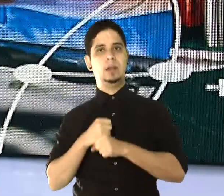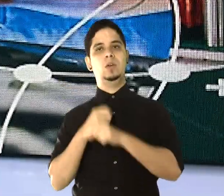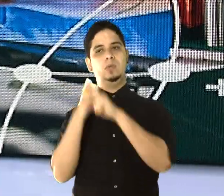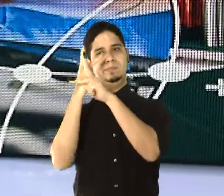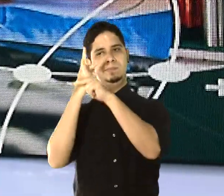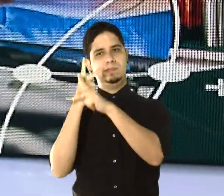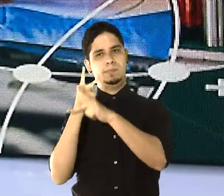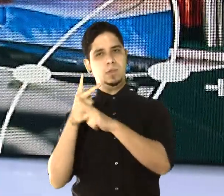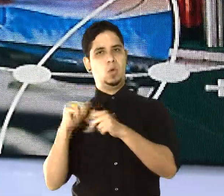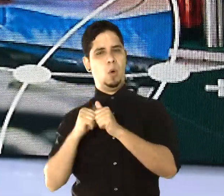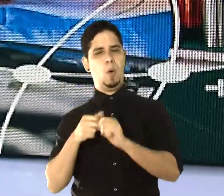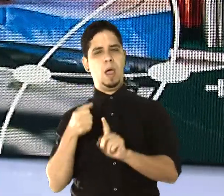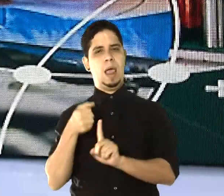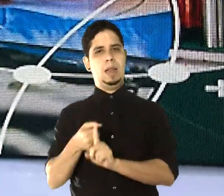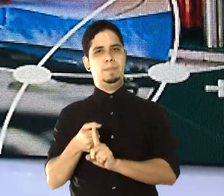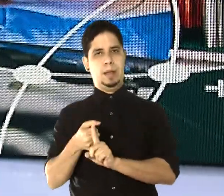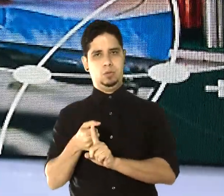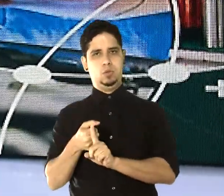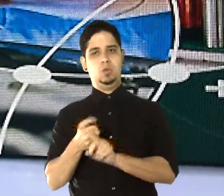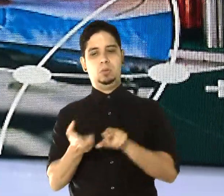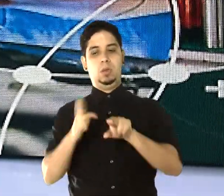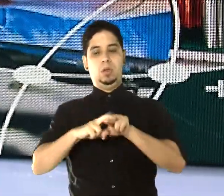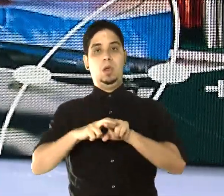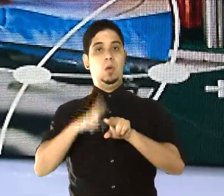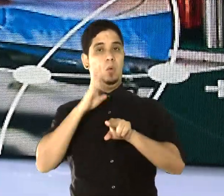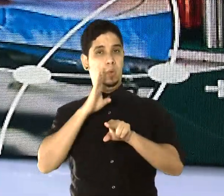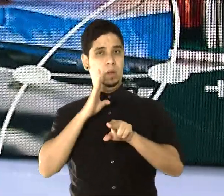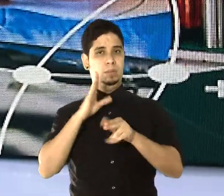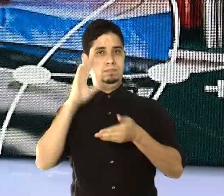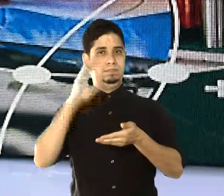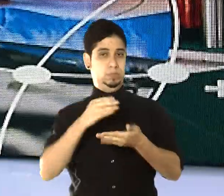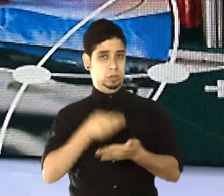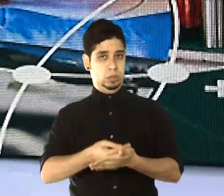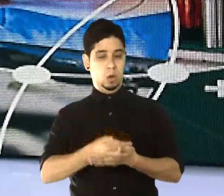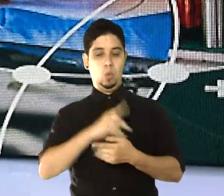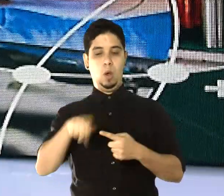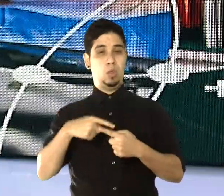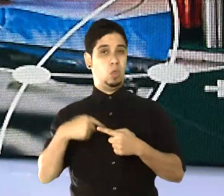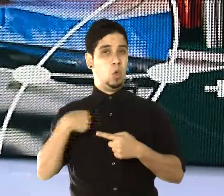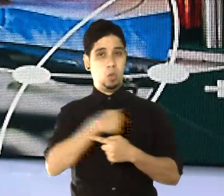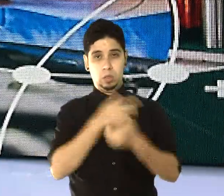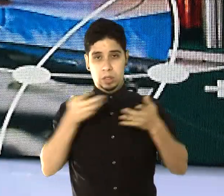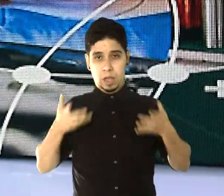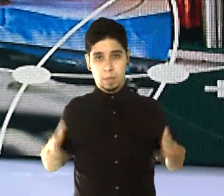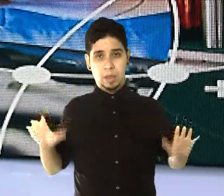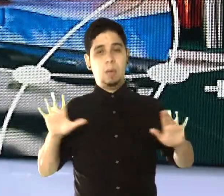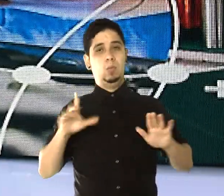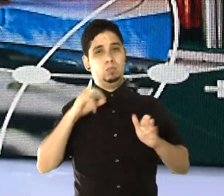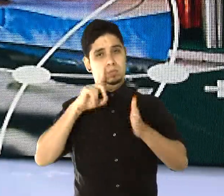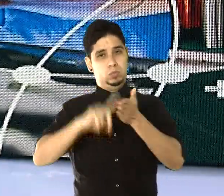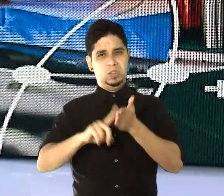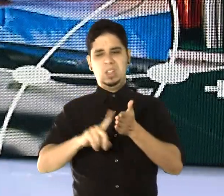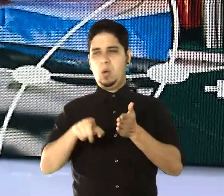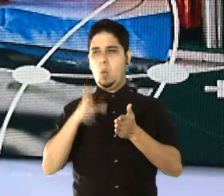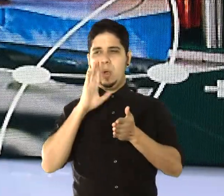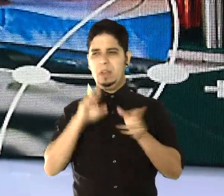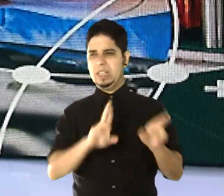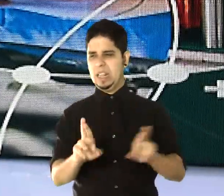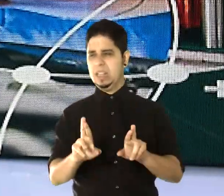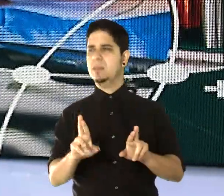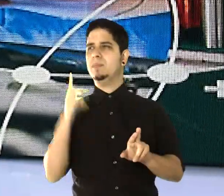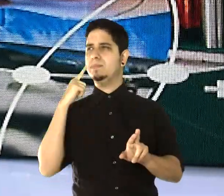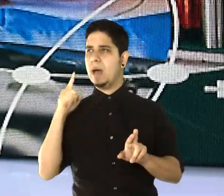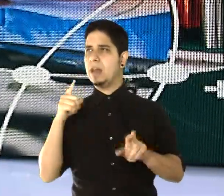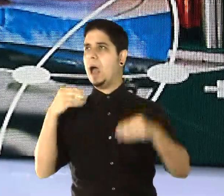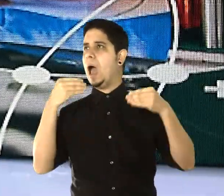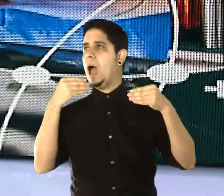de la inflación en los proyectos de reconstrucción, y una vez terminemos ese análisis, el informe debe estar listo quizás para el mes de abril,